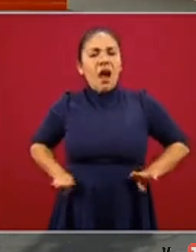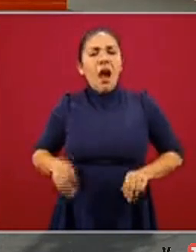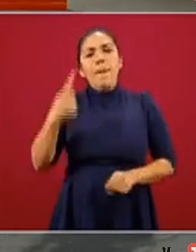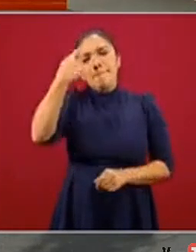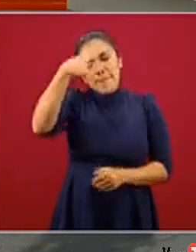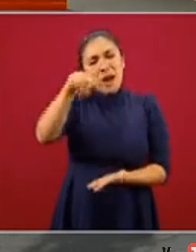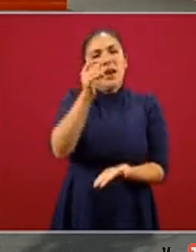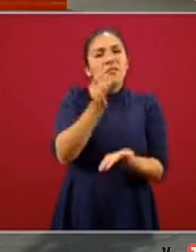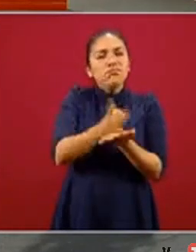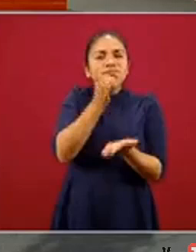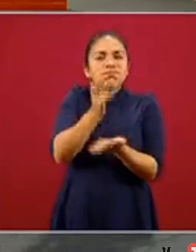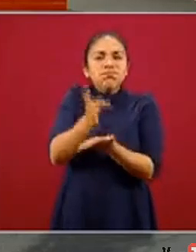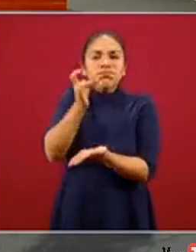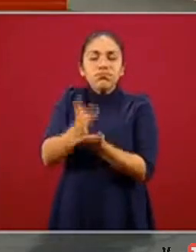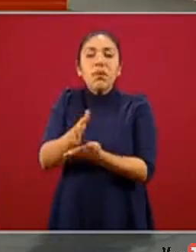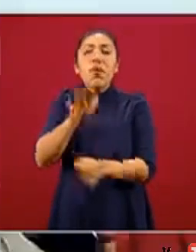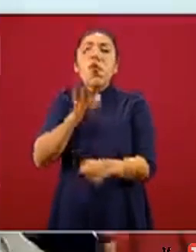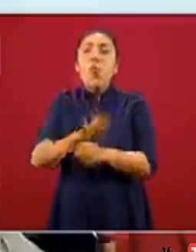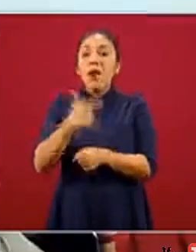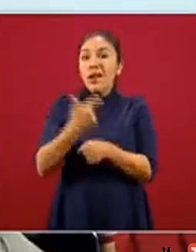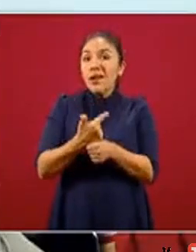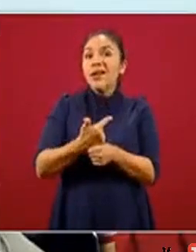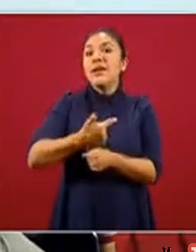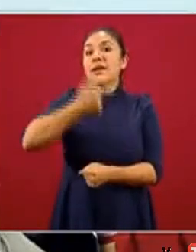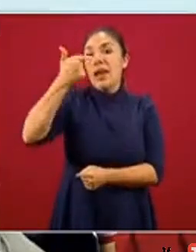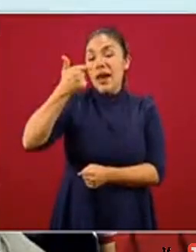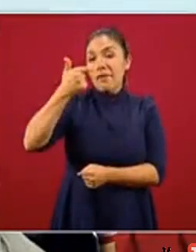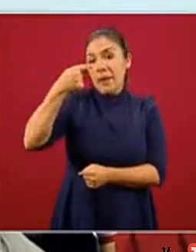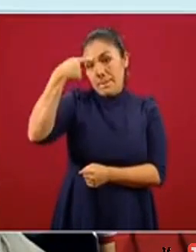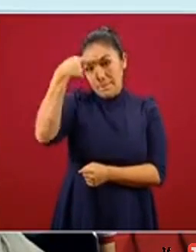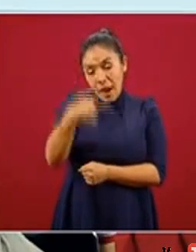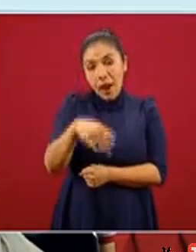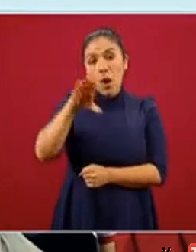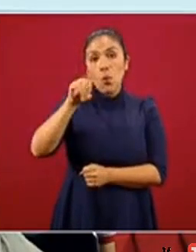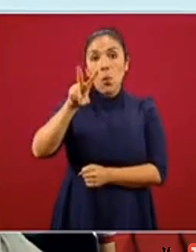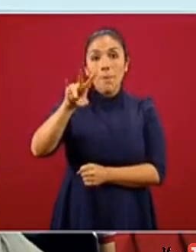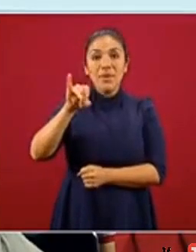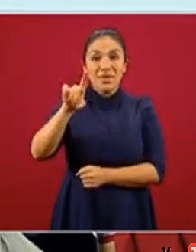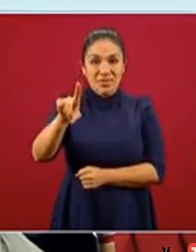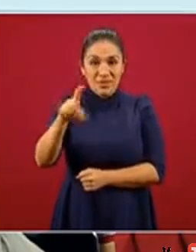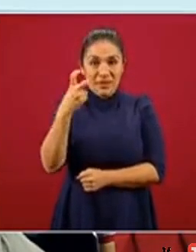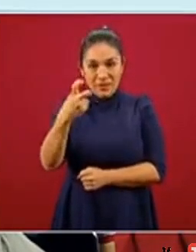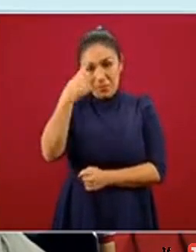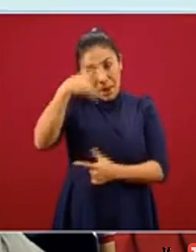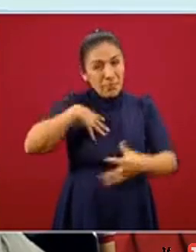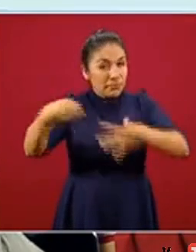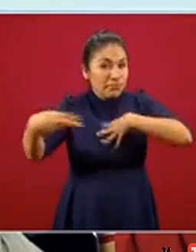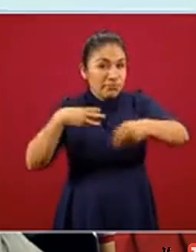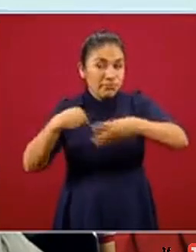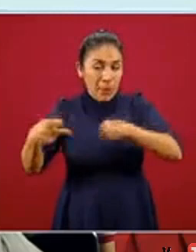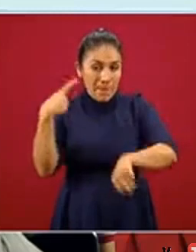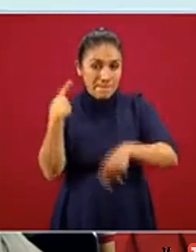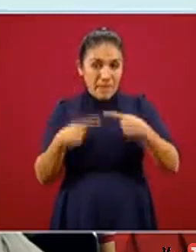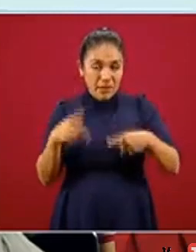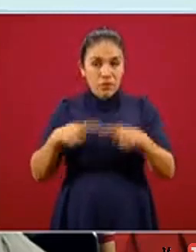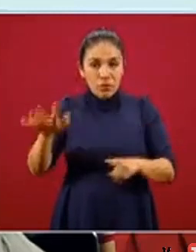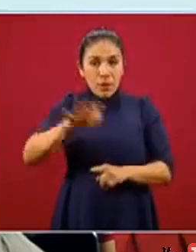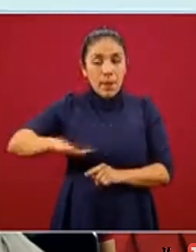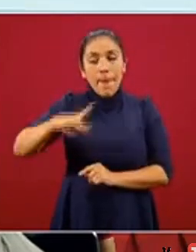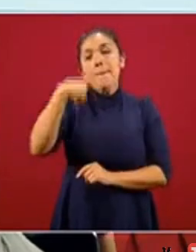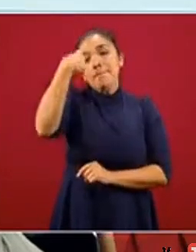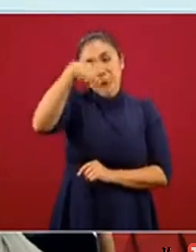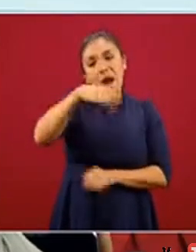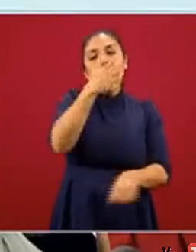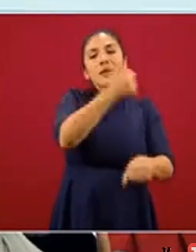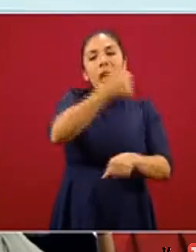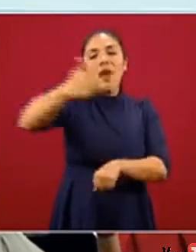identificar el riesgo de COVID, el riesgo de transmisión para cada